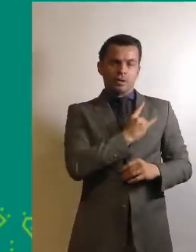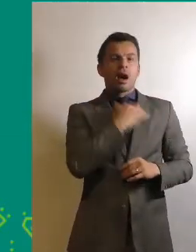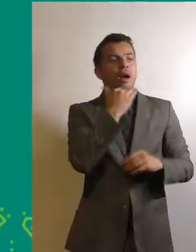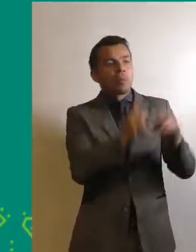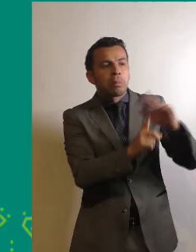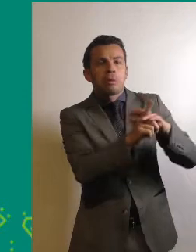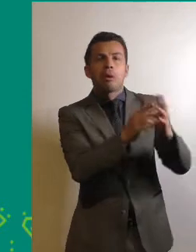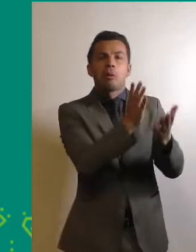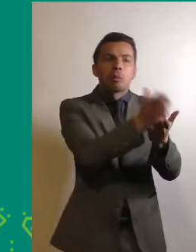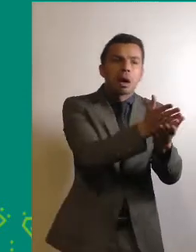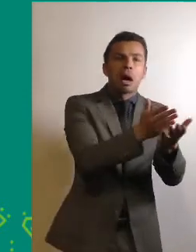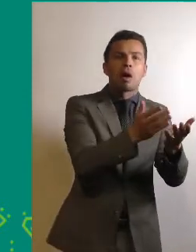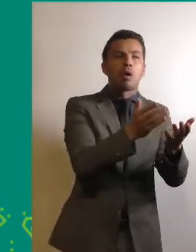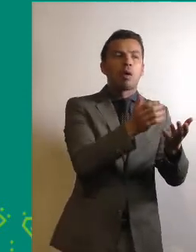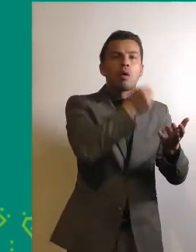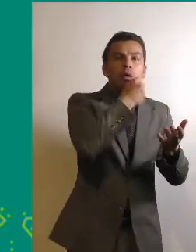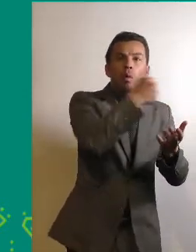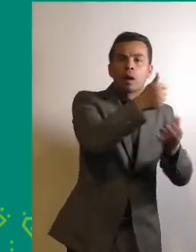Siguiente.